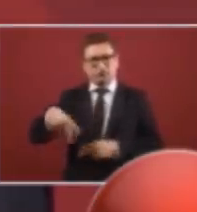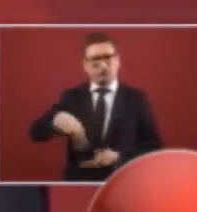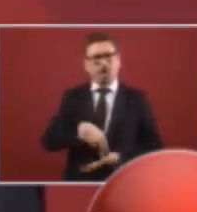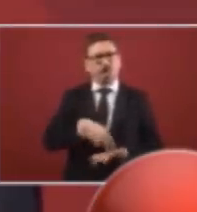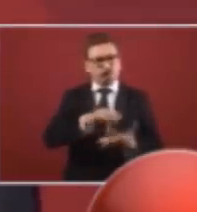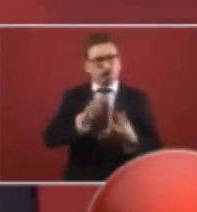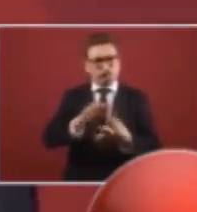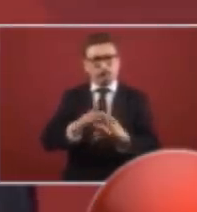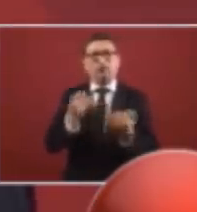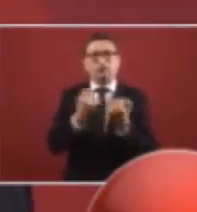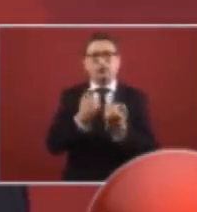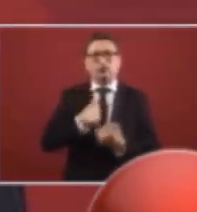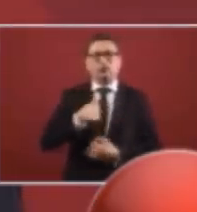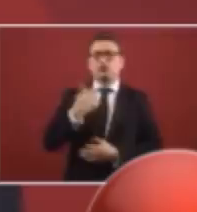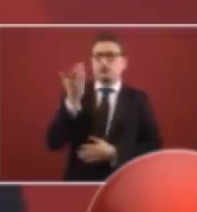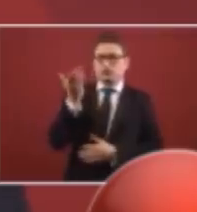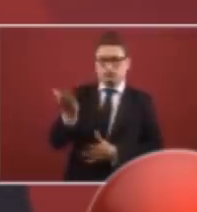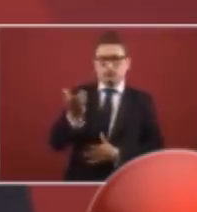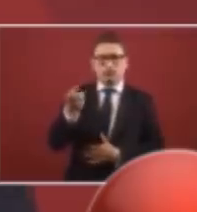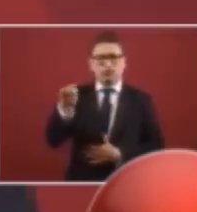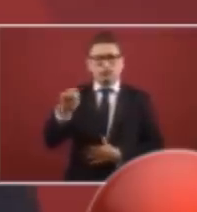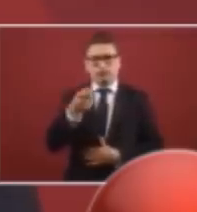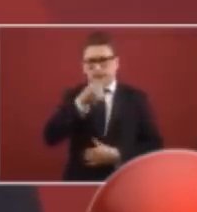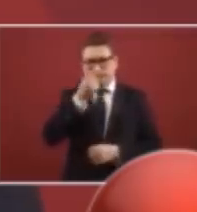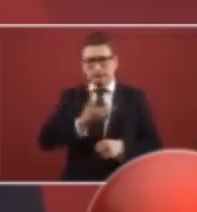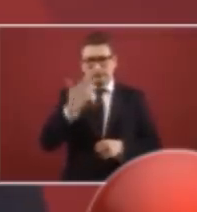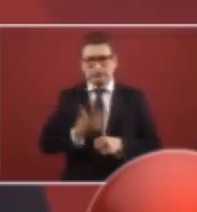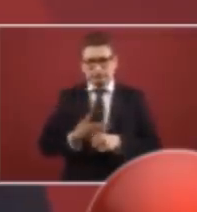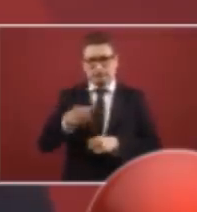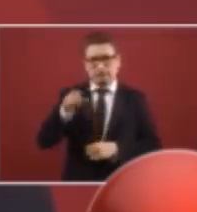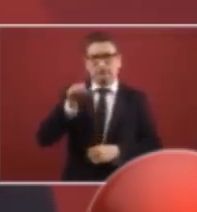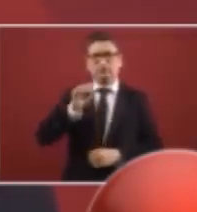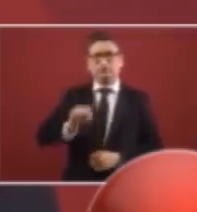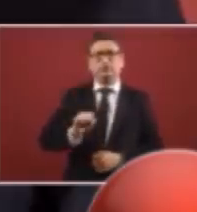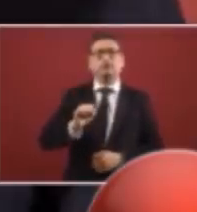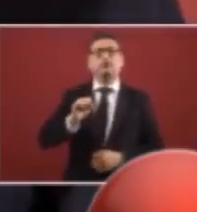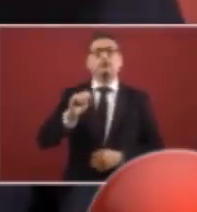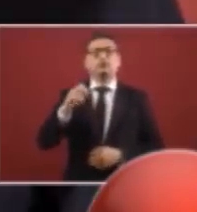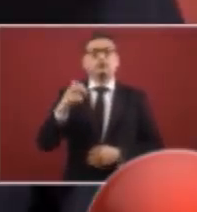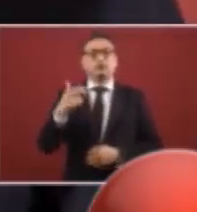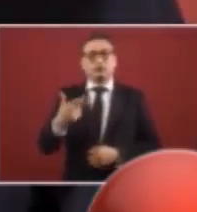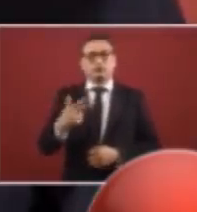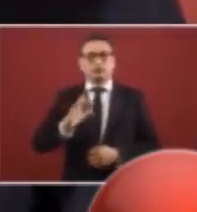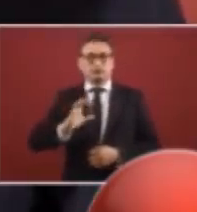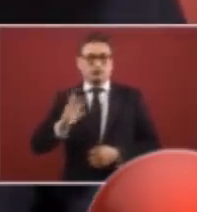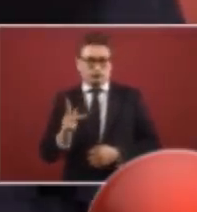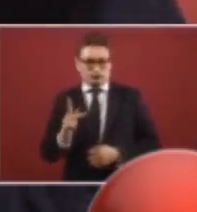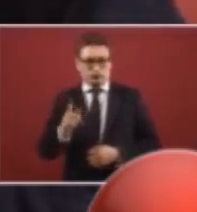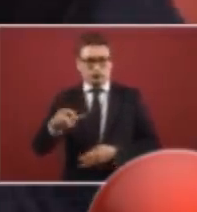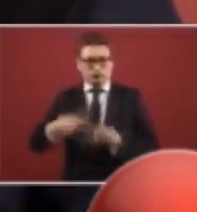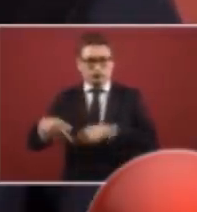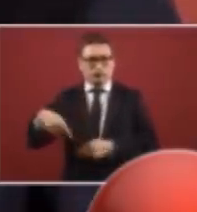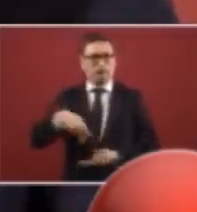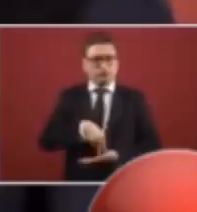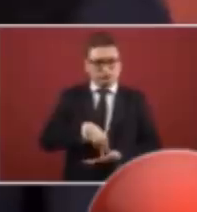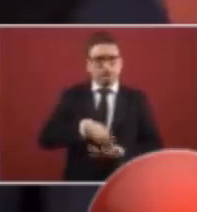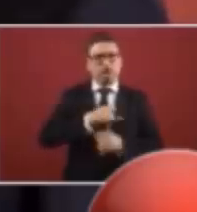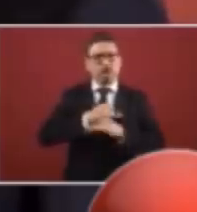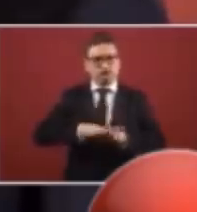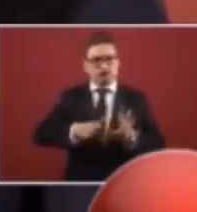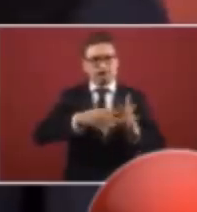a pedirle al secretario de Hacienda que esté con nosotros para